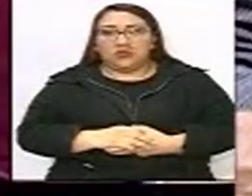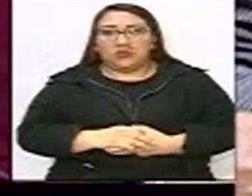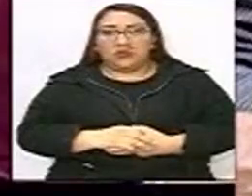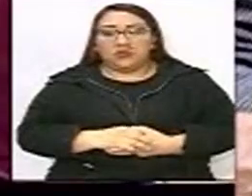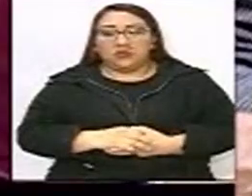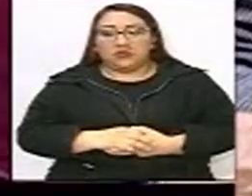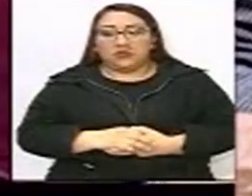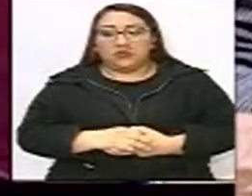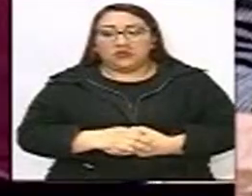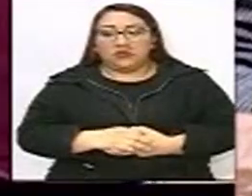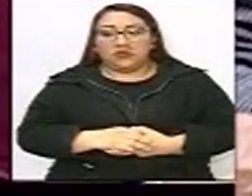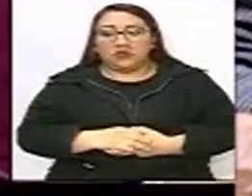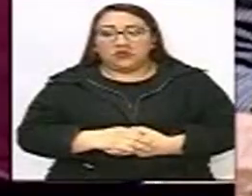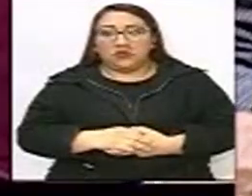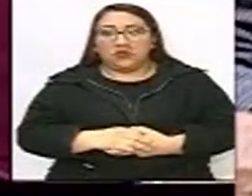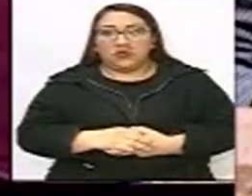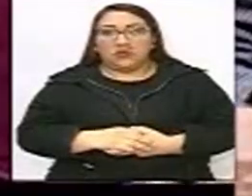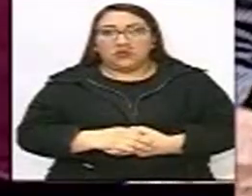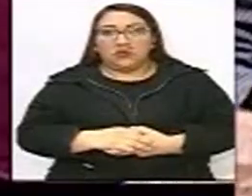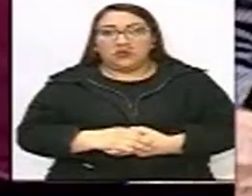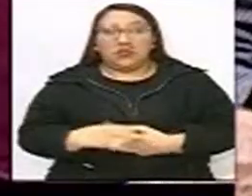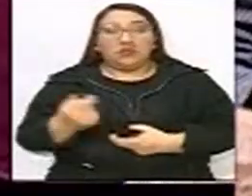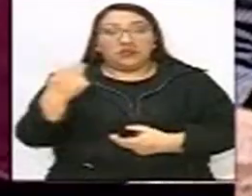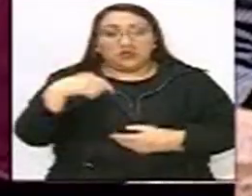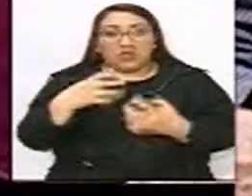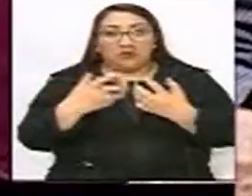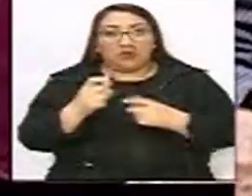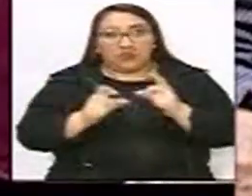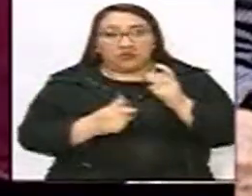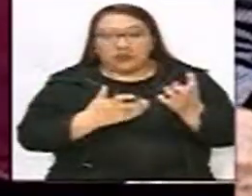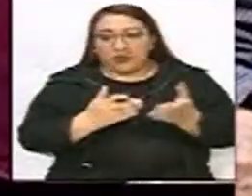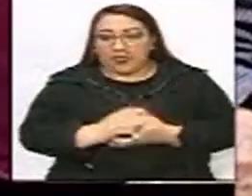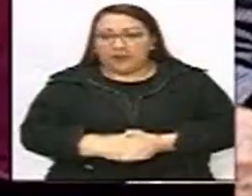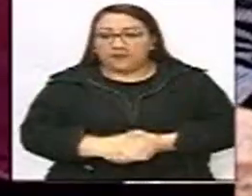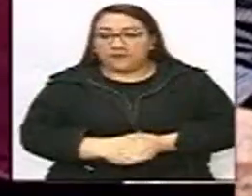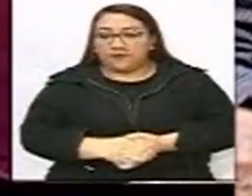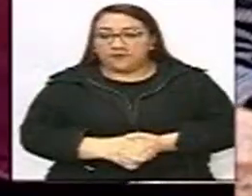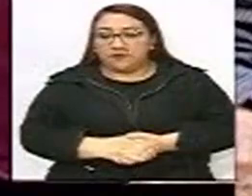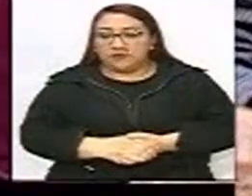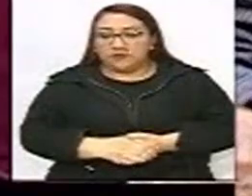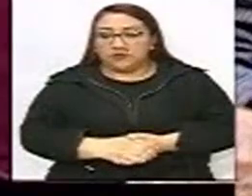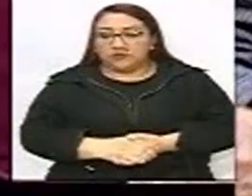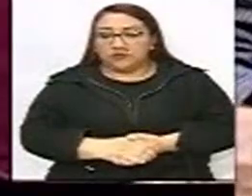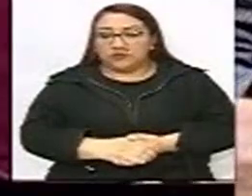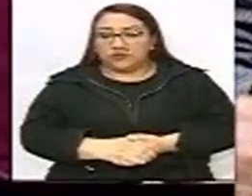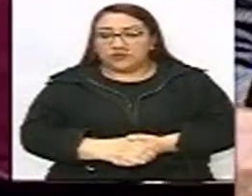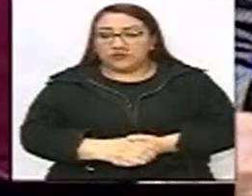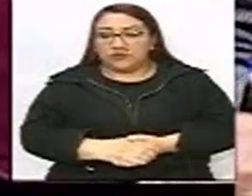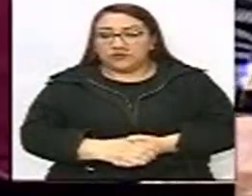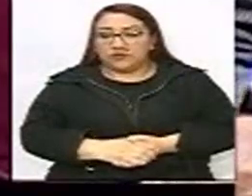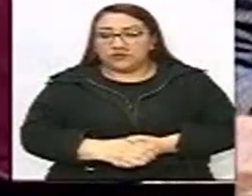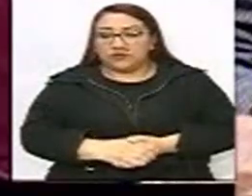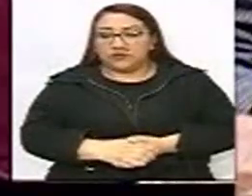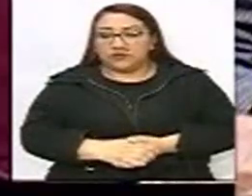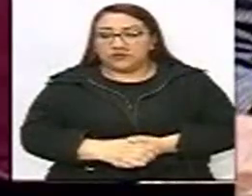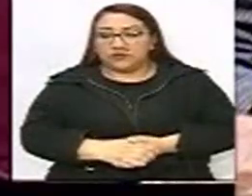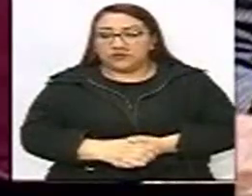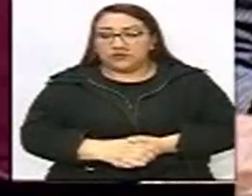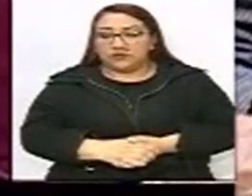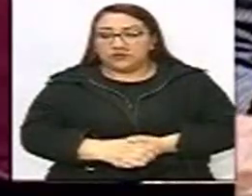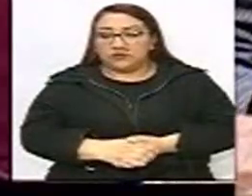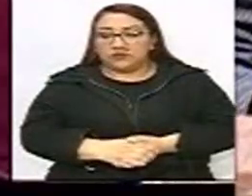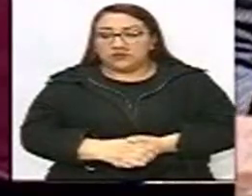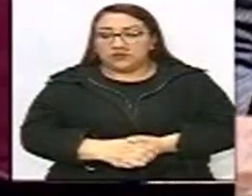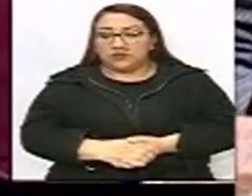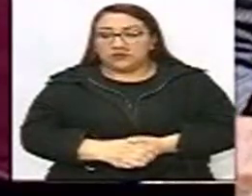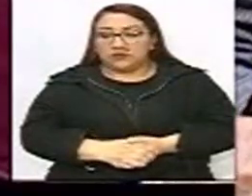empresa, la presencia de estos señores, ¿no? Así que, por respeto, señor presidente, espero que sea de esa